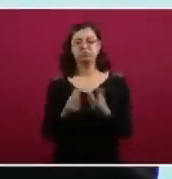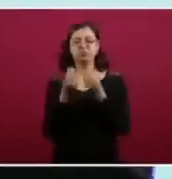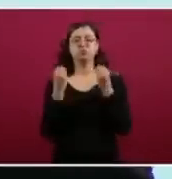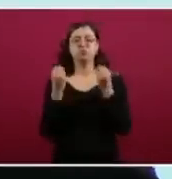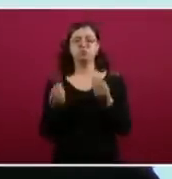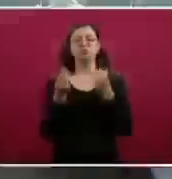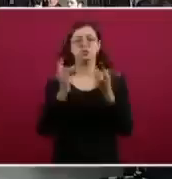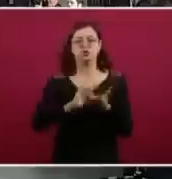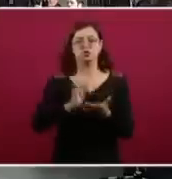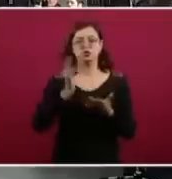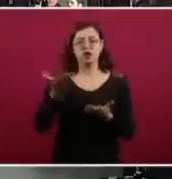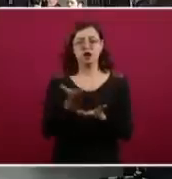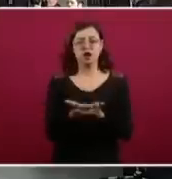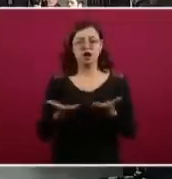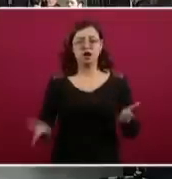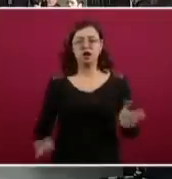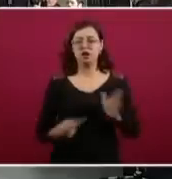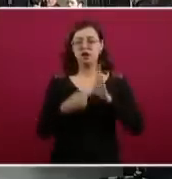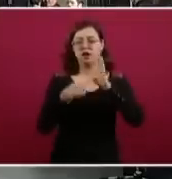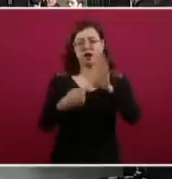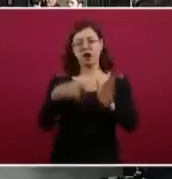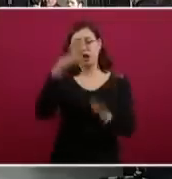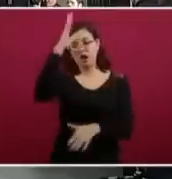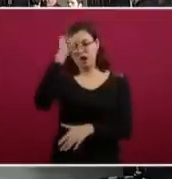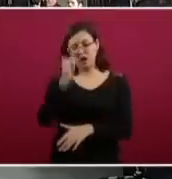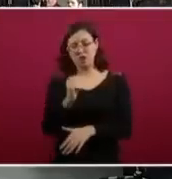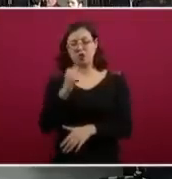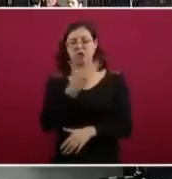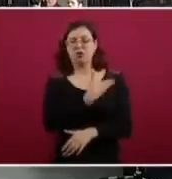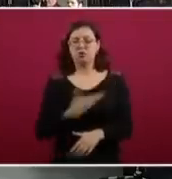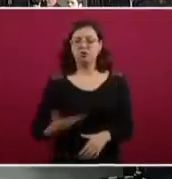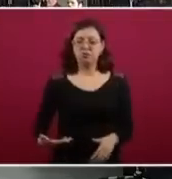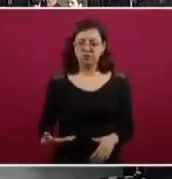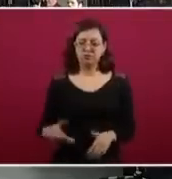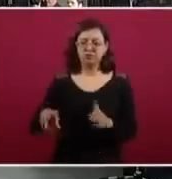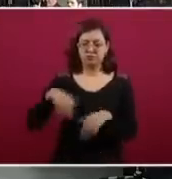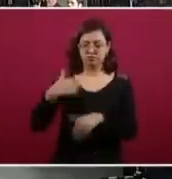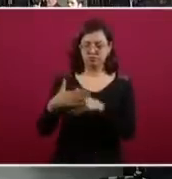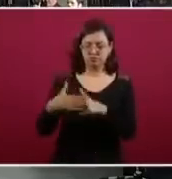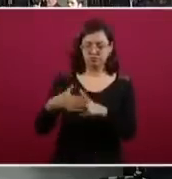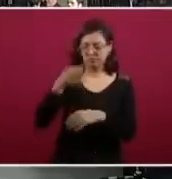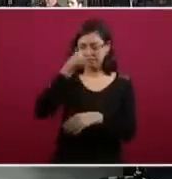y pasamos a presentar el acuerdo que el señor presidente firmará.